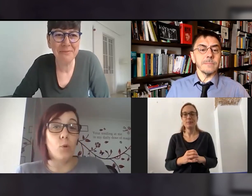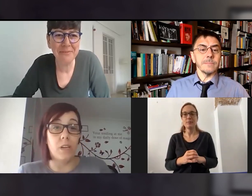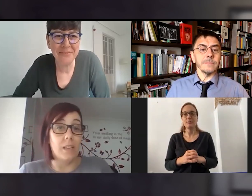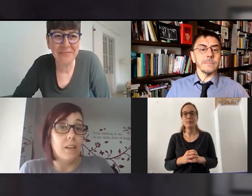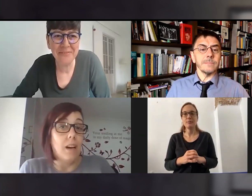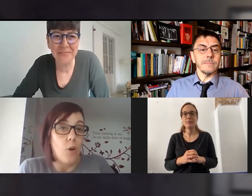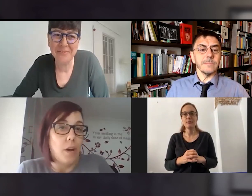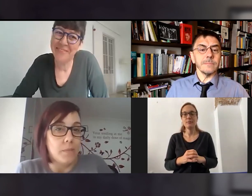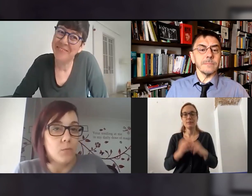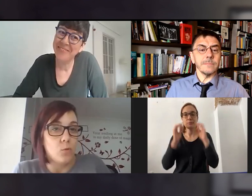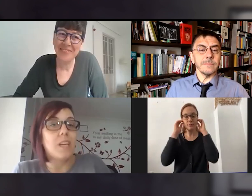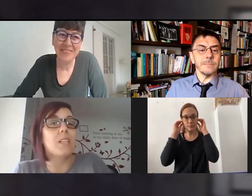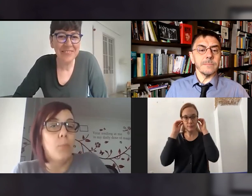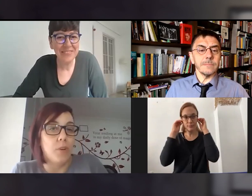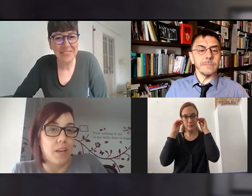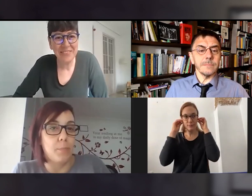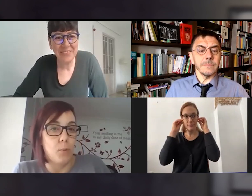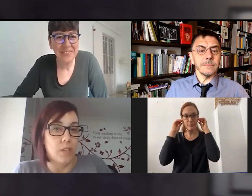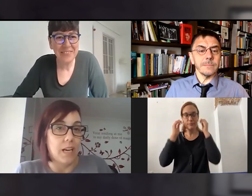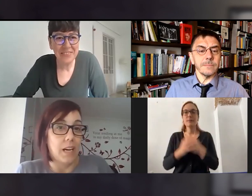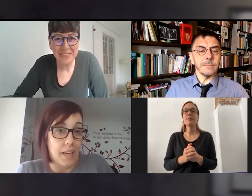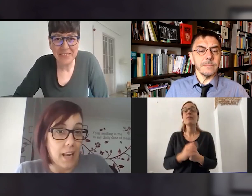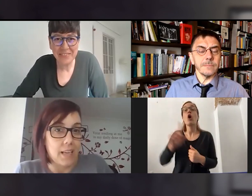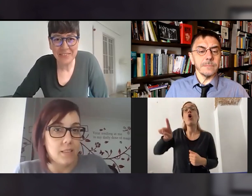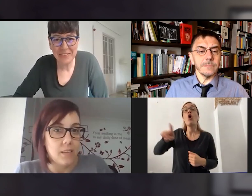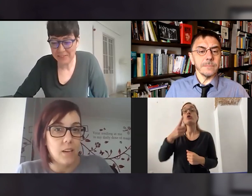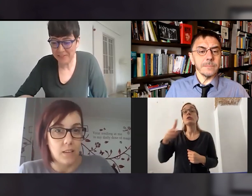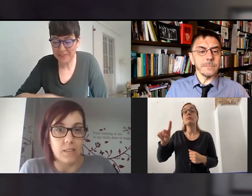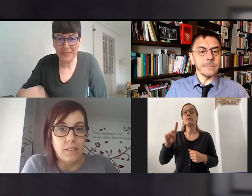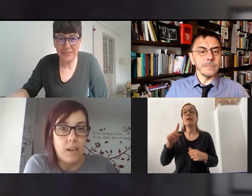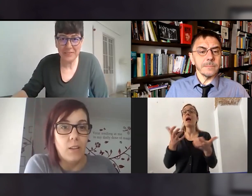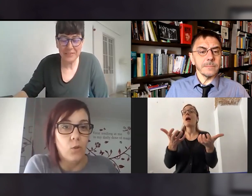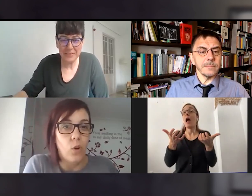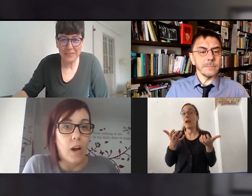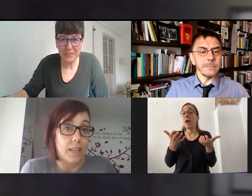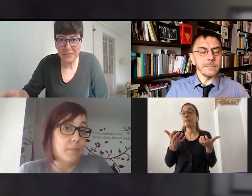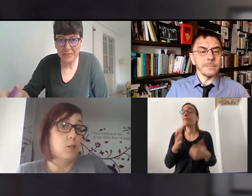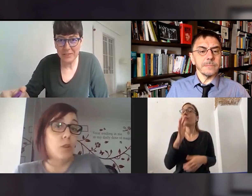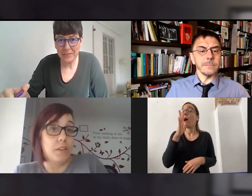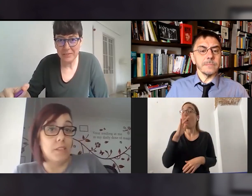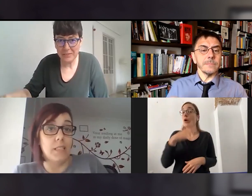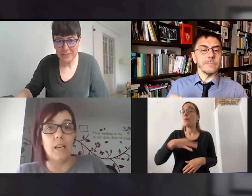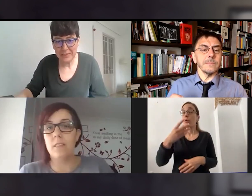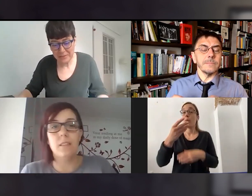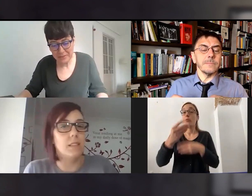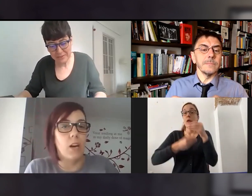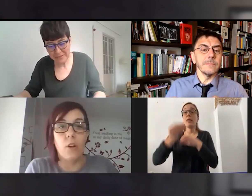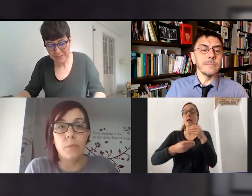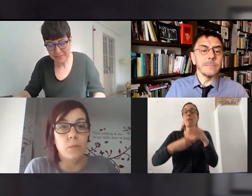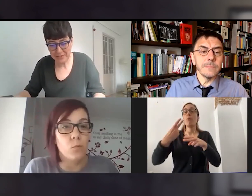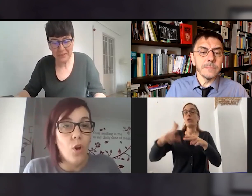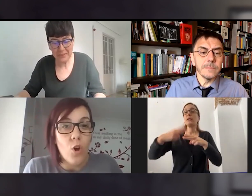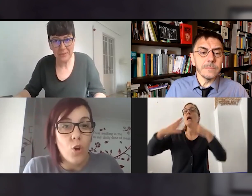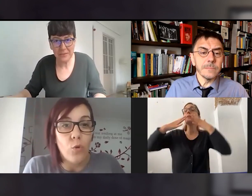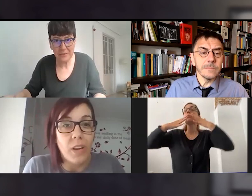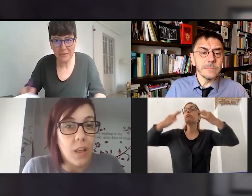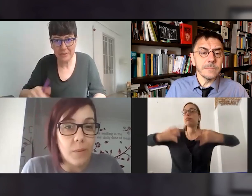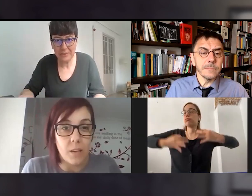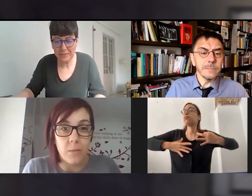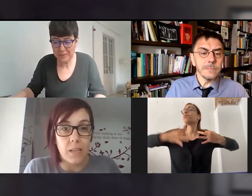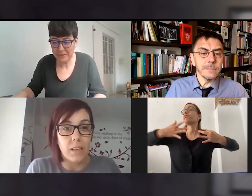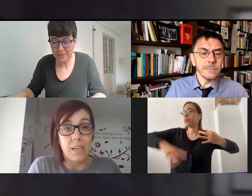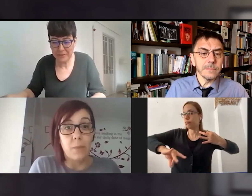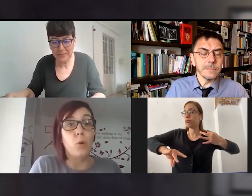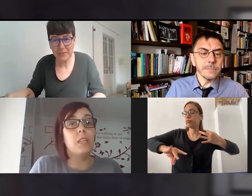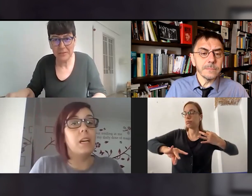Gana porque ahora mismo sí que se pueden hacer políticas reales, están llegando a quien más lo necesita. Si es que ahora mismo no hay nada